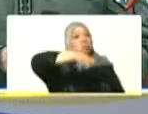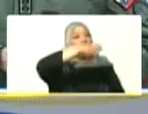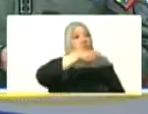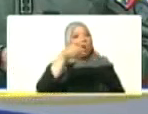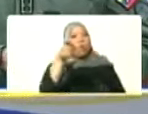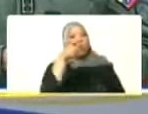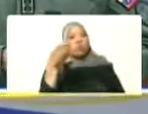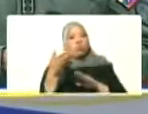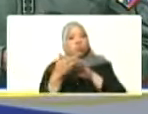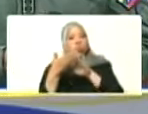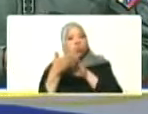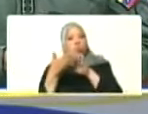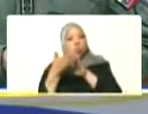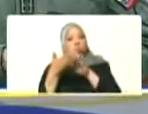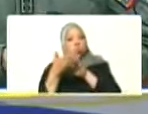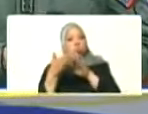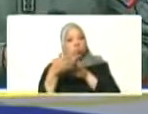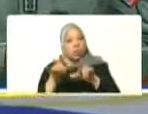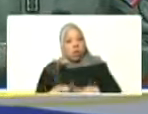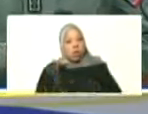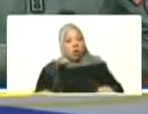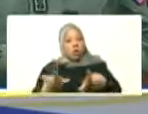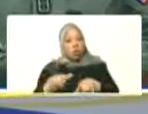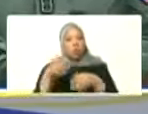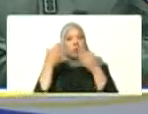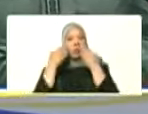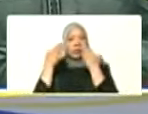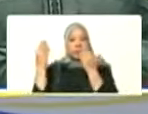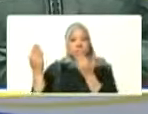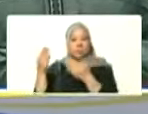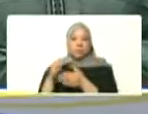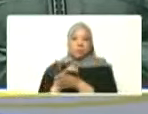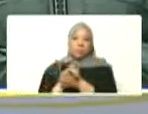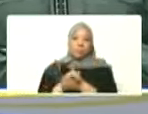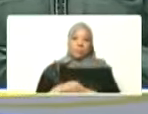soluciones en el terreno, en el campo de batalla? Adelante, padrino.